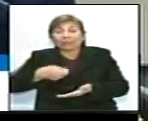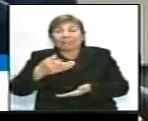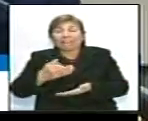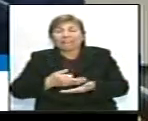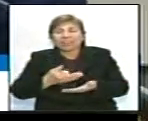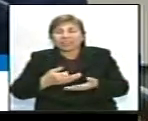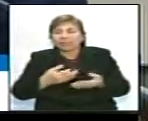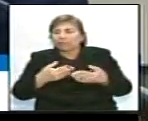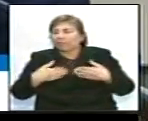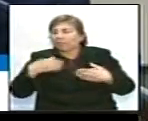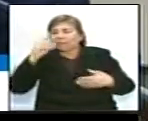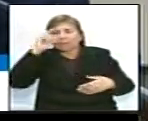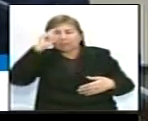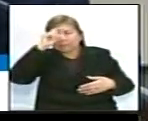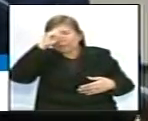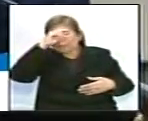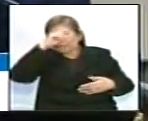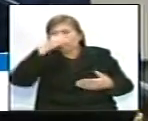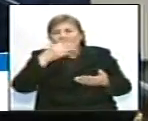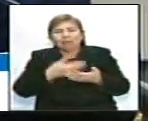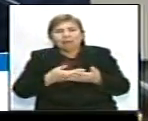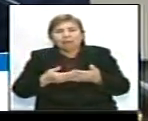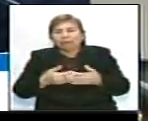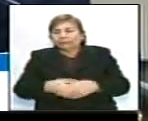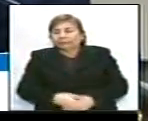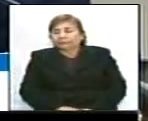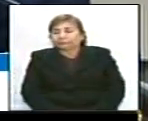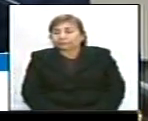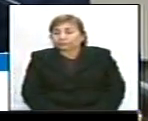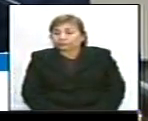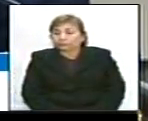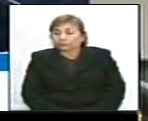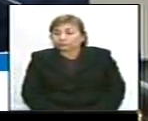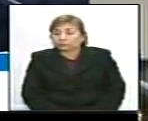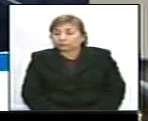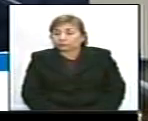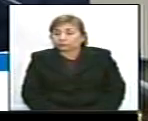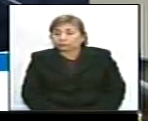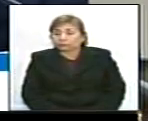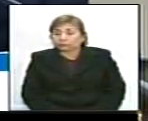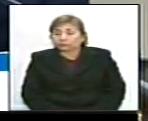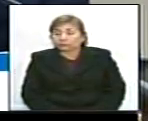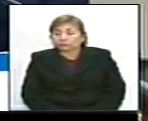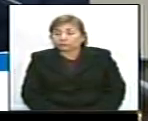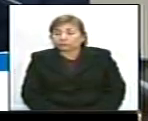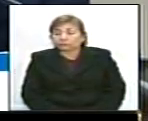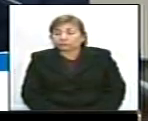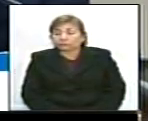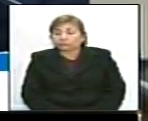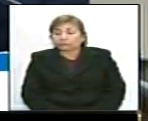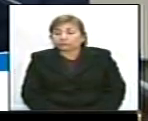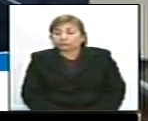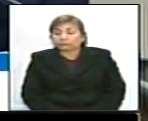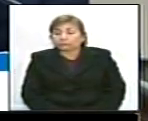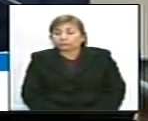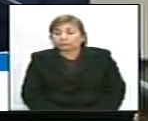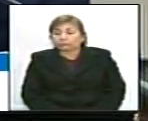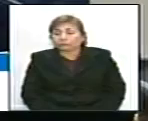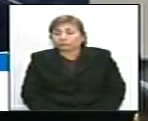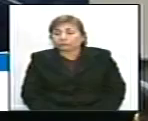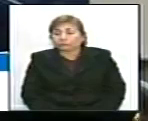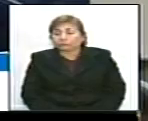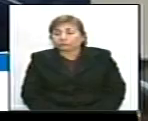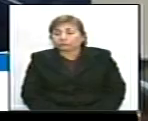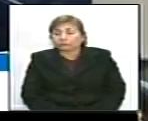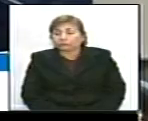ser imposible que puedan hacer este proceso. Permítame. Dame la bienvenida al congresista Clemente Flores. Continúe,